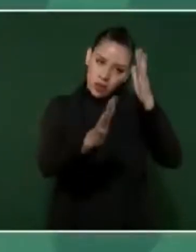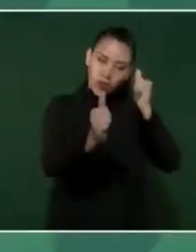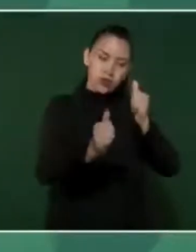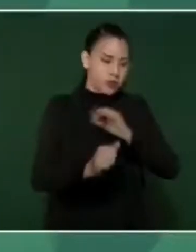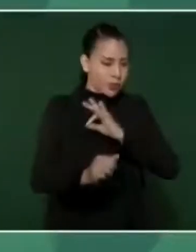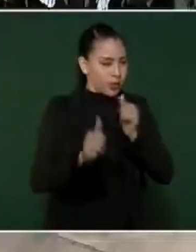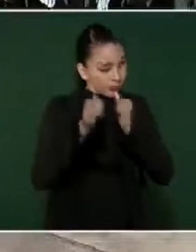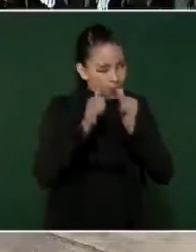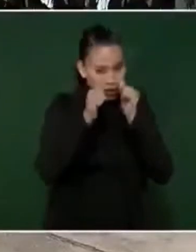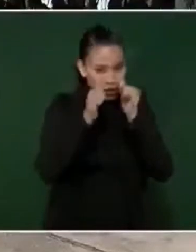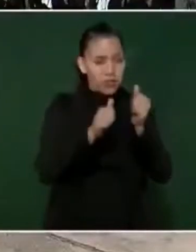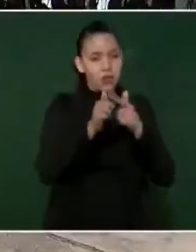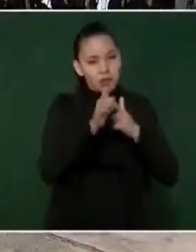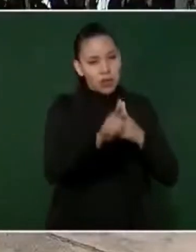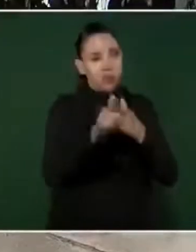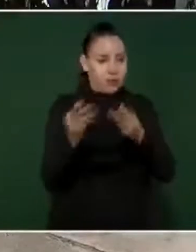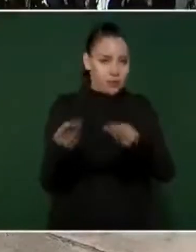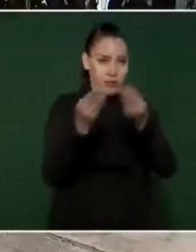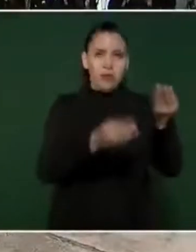periodistas que